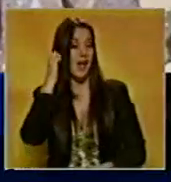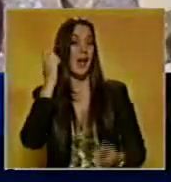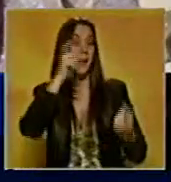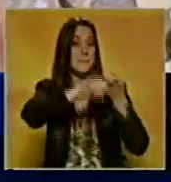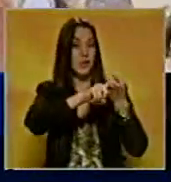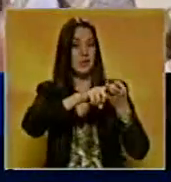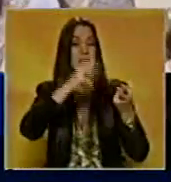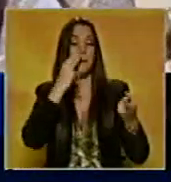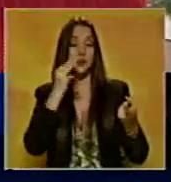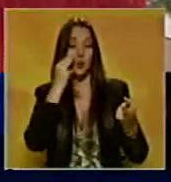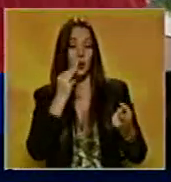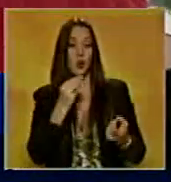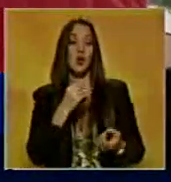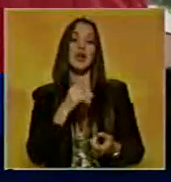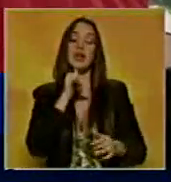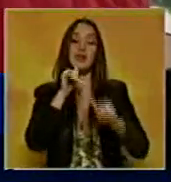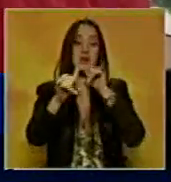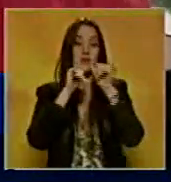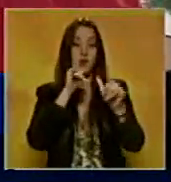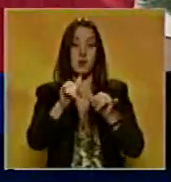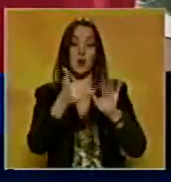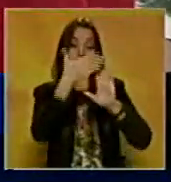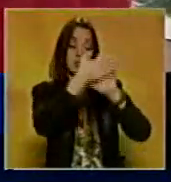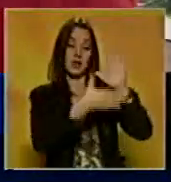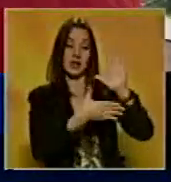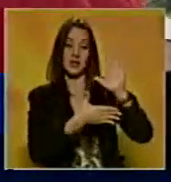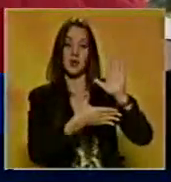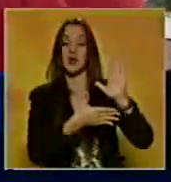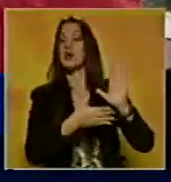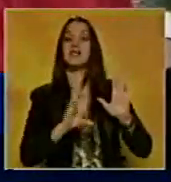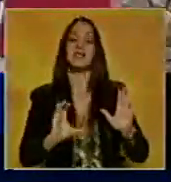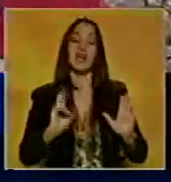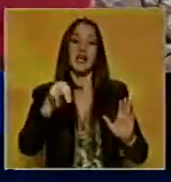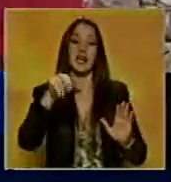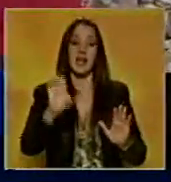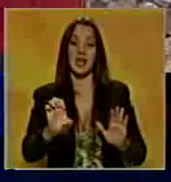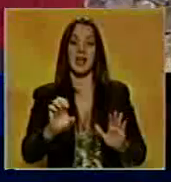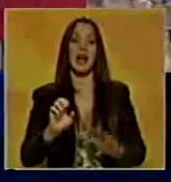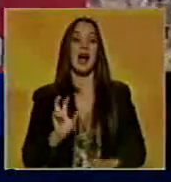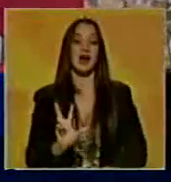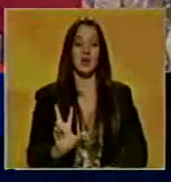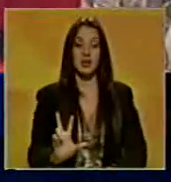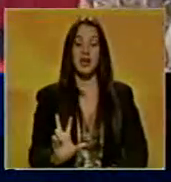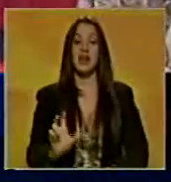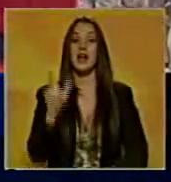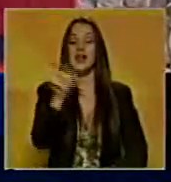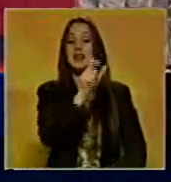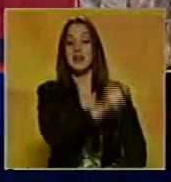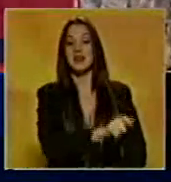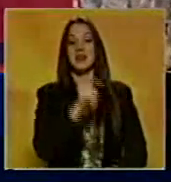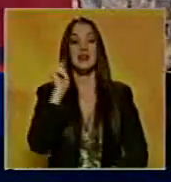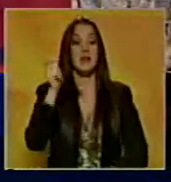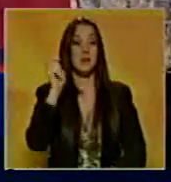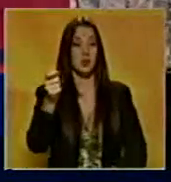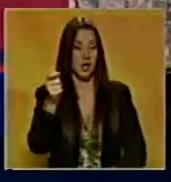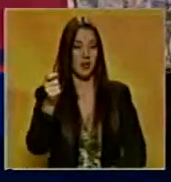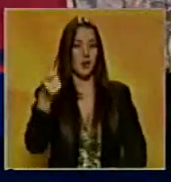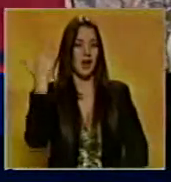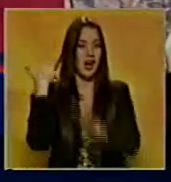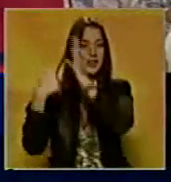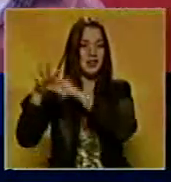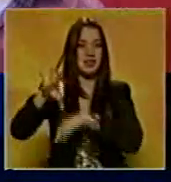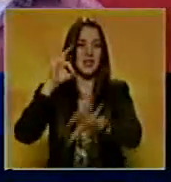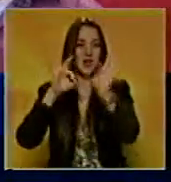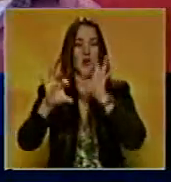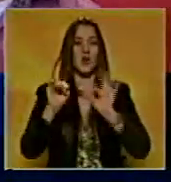República ofreció estas declaraciones durante la acreditación por parte del CNE a los tres diputados del oficialismo electos en los comicios del pasado